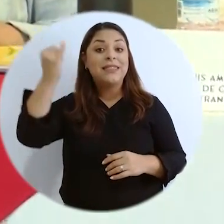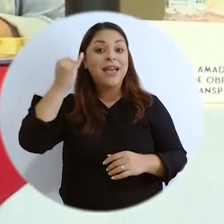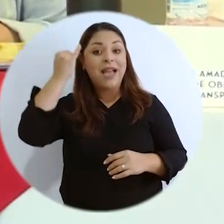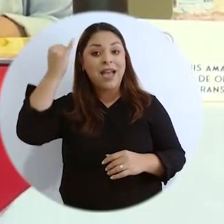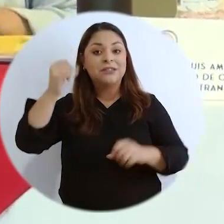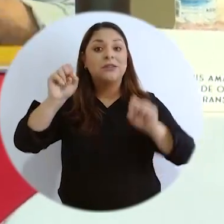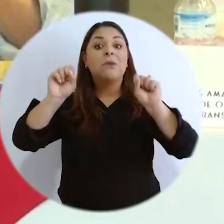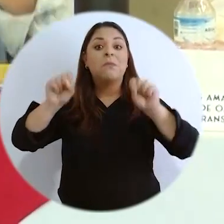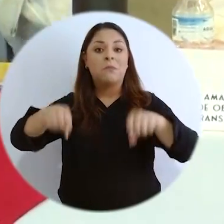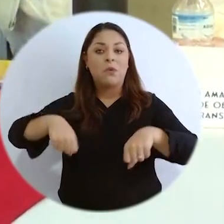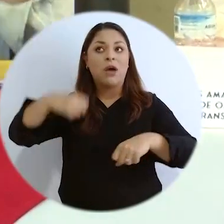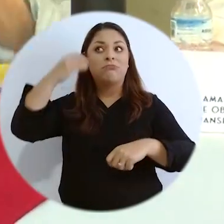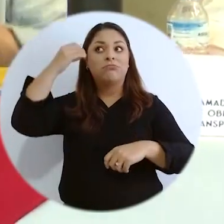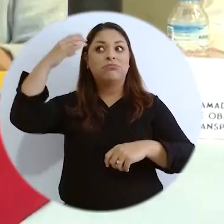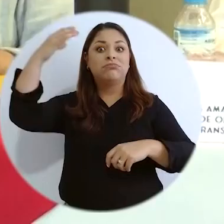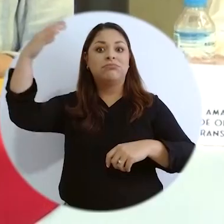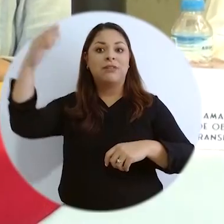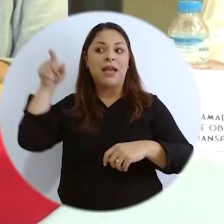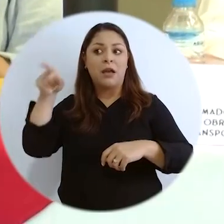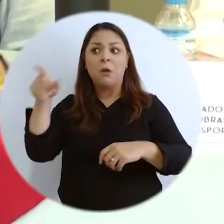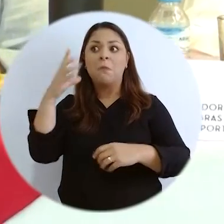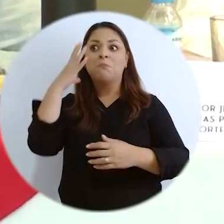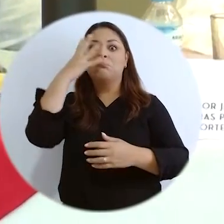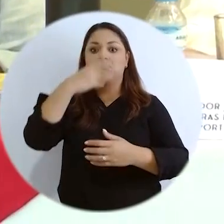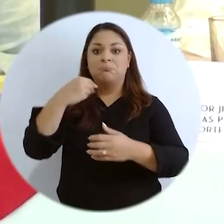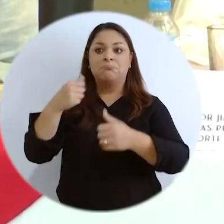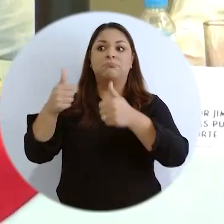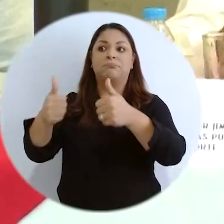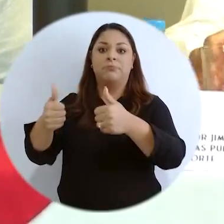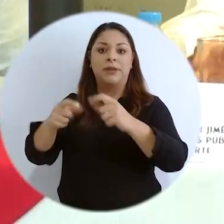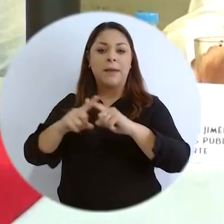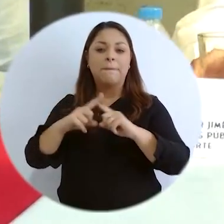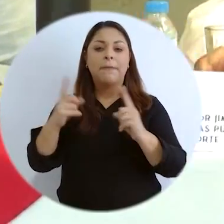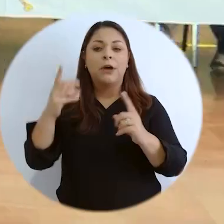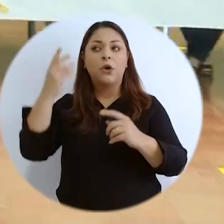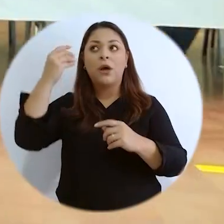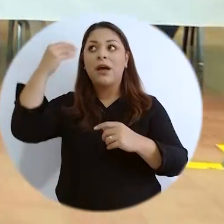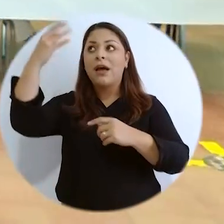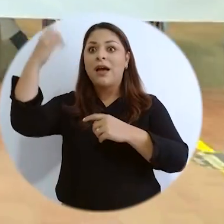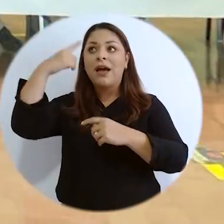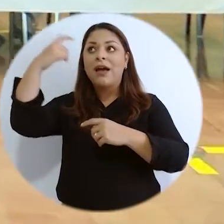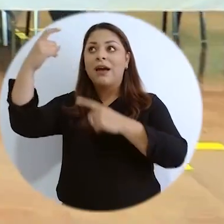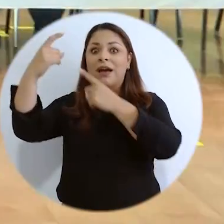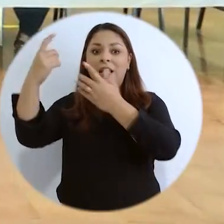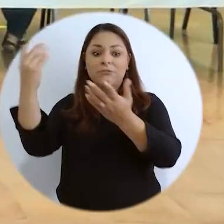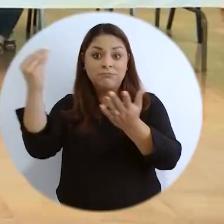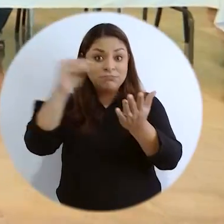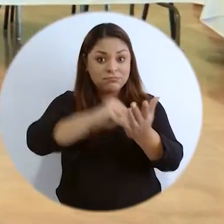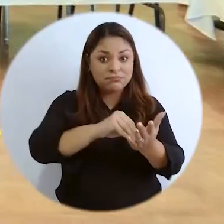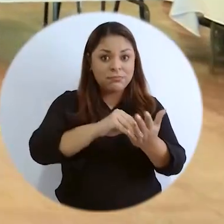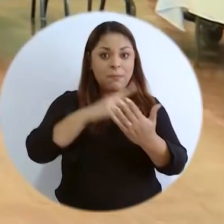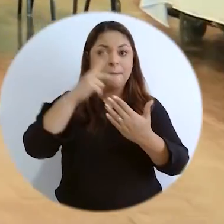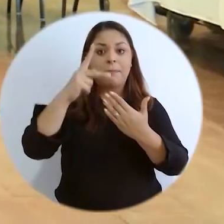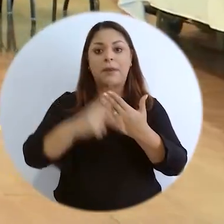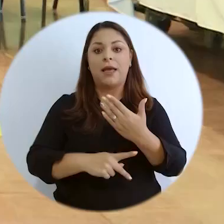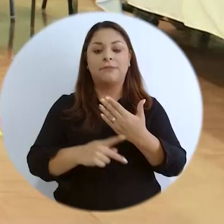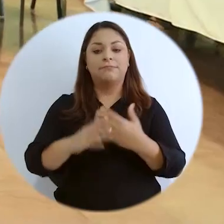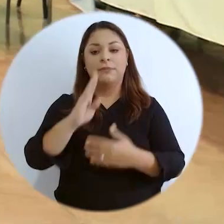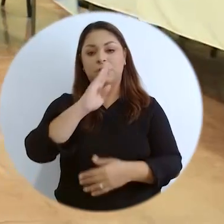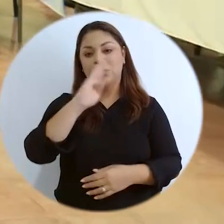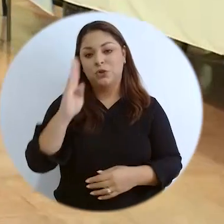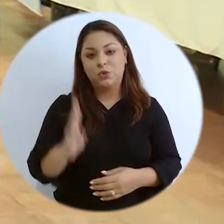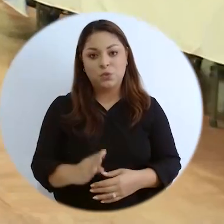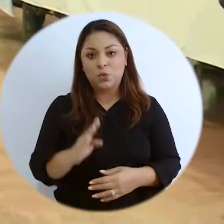las ideas pueden ser atractivas, pero eso no constituye un plan de